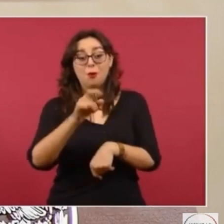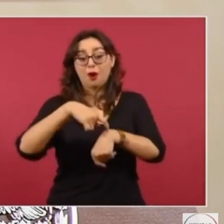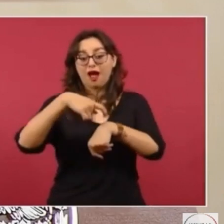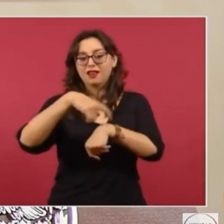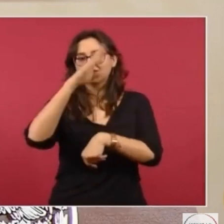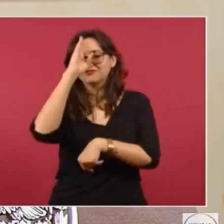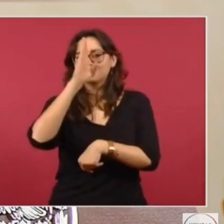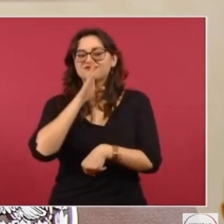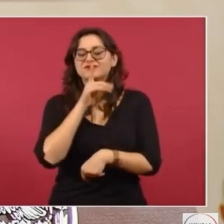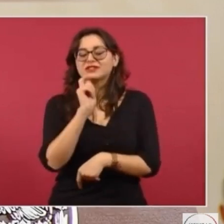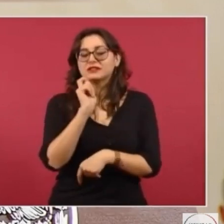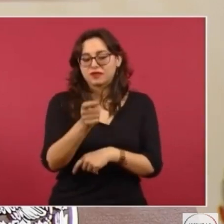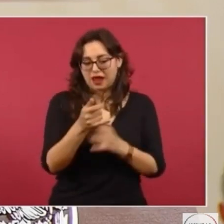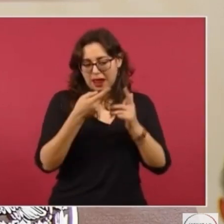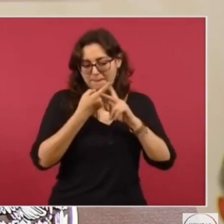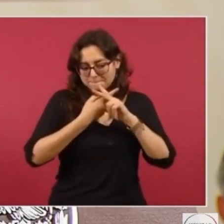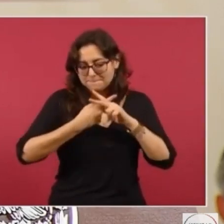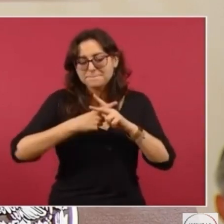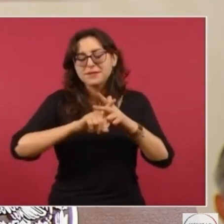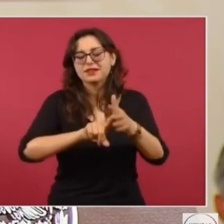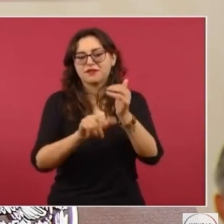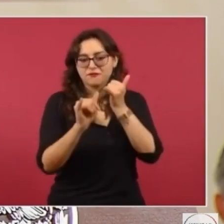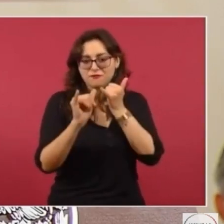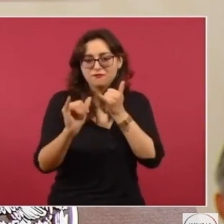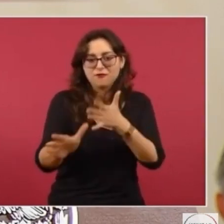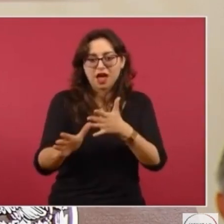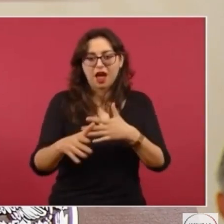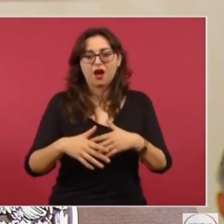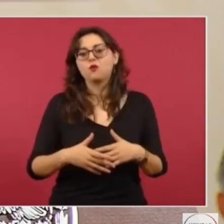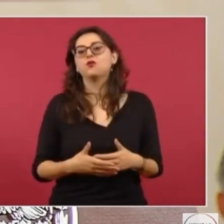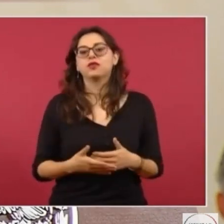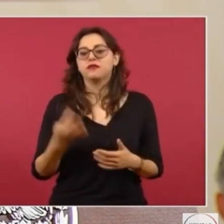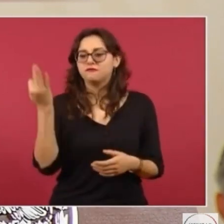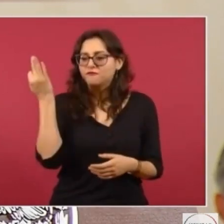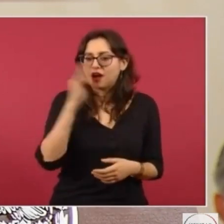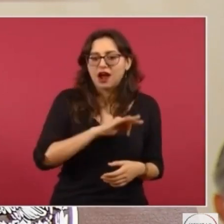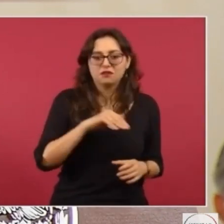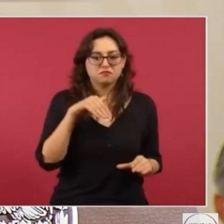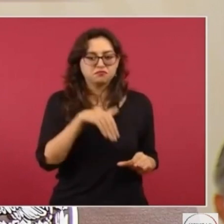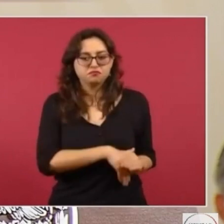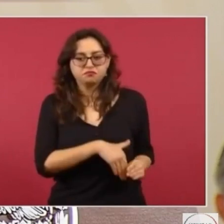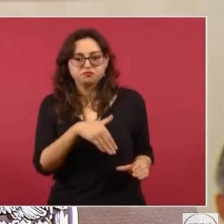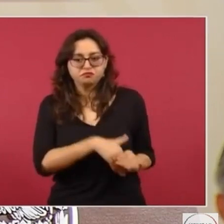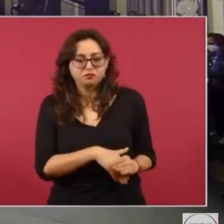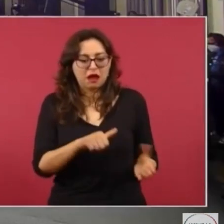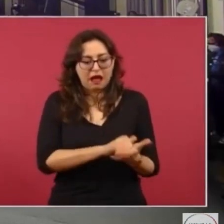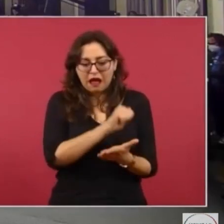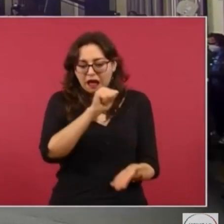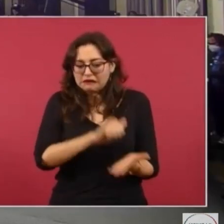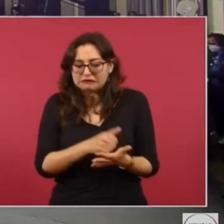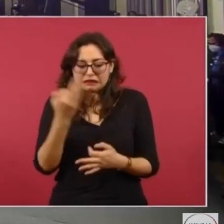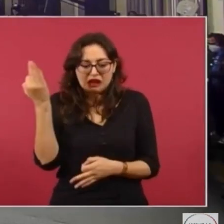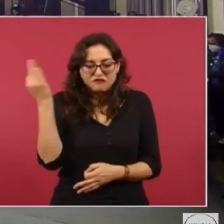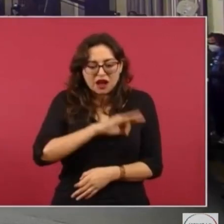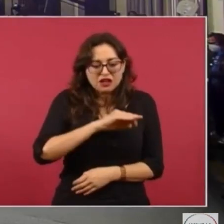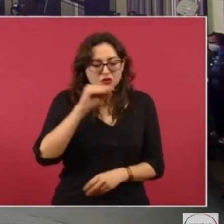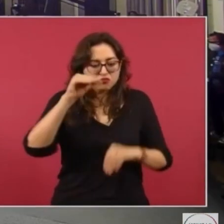entonces empezaran a rellenar las urnas y a falsificar las actas.